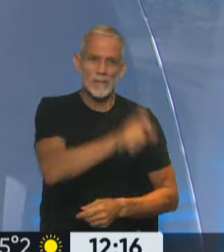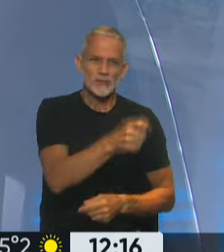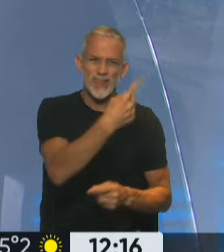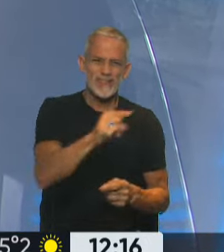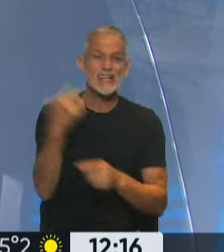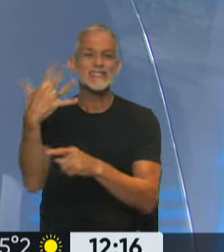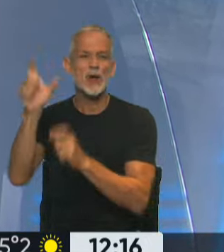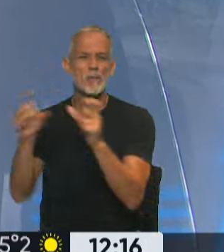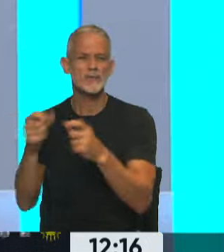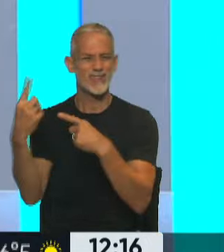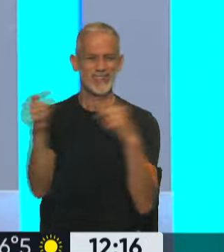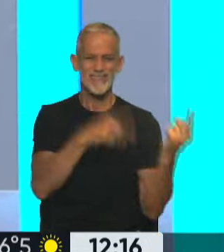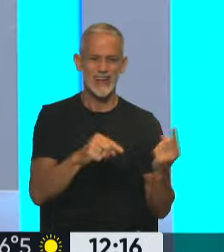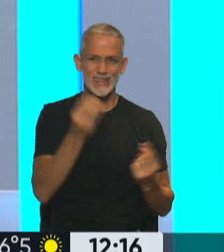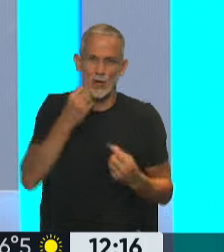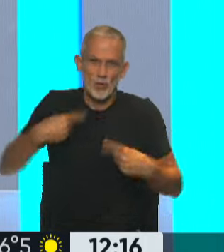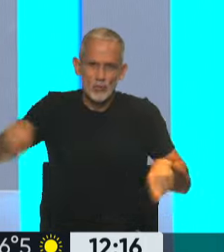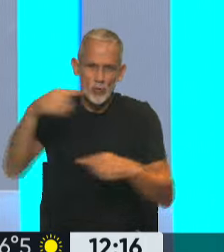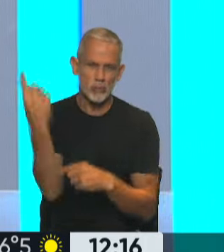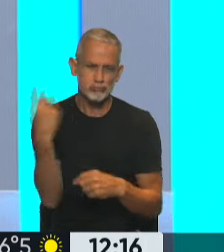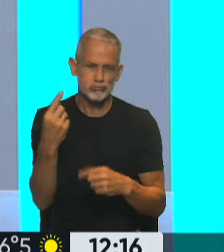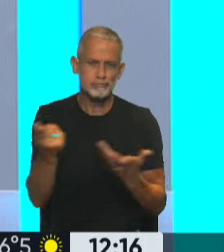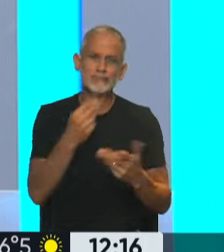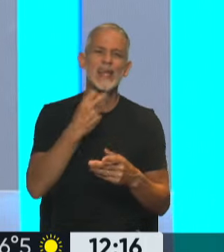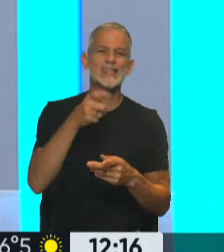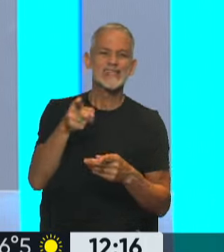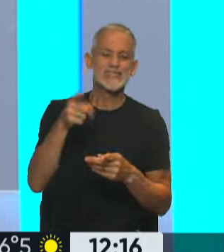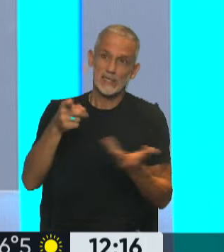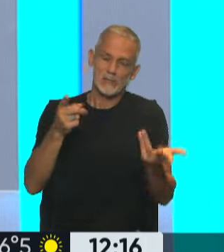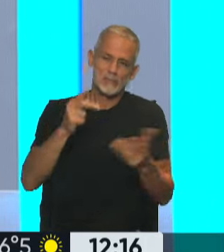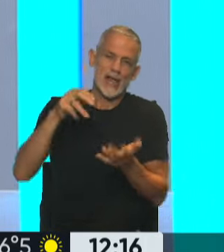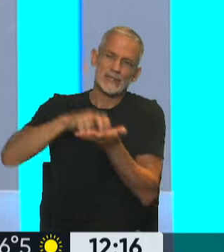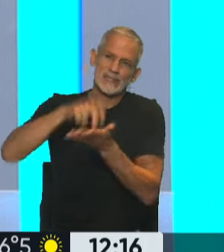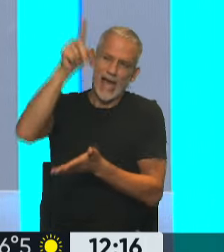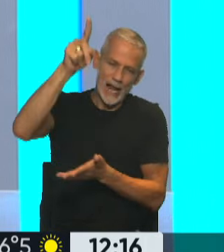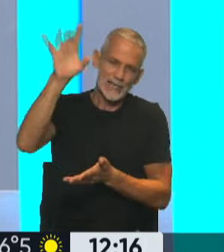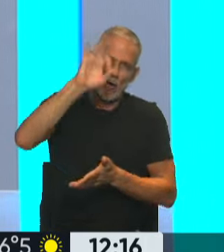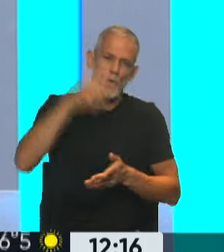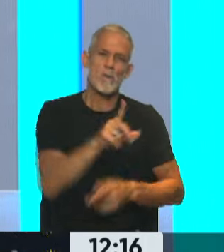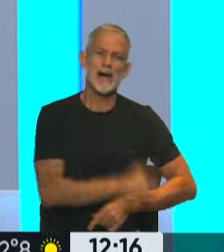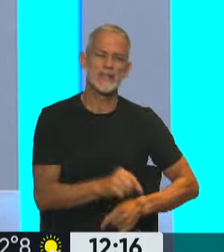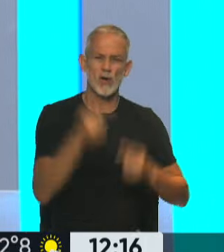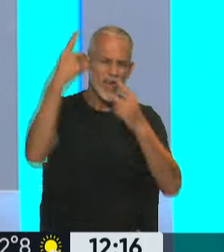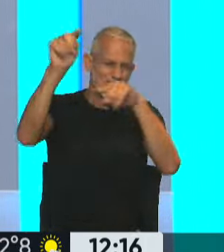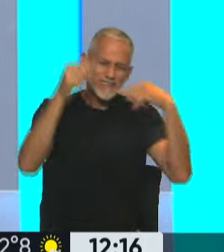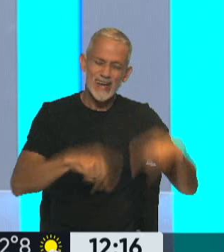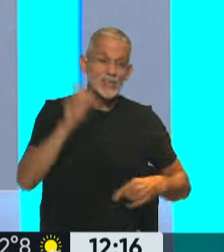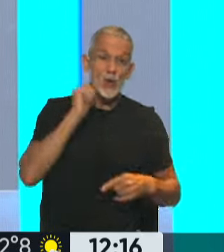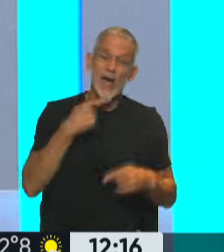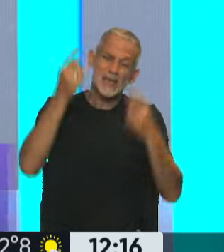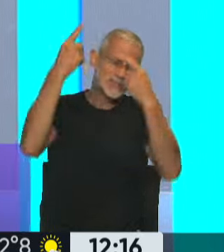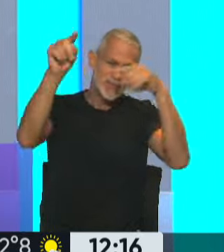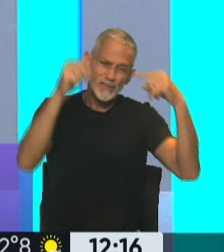o de 5 personas, no es lo mismo la cantidad de electricidad en Salta que en la Patagonia, ni la de gas,